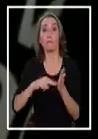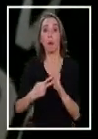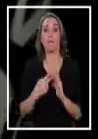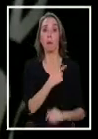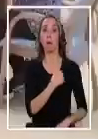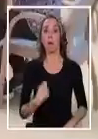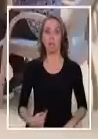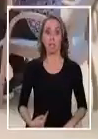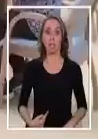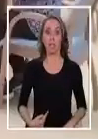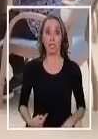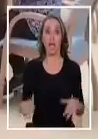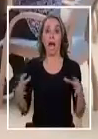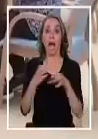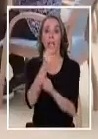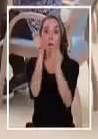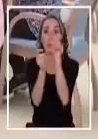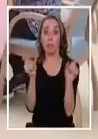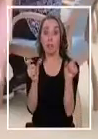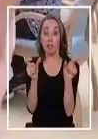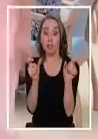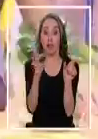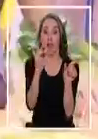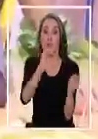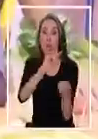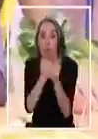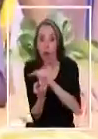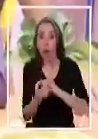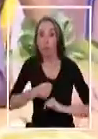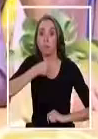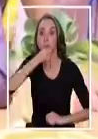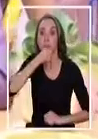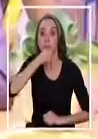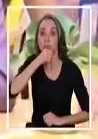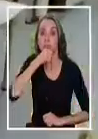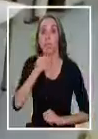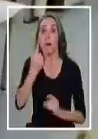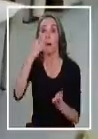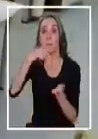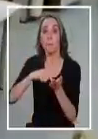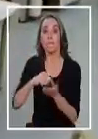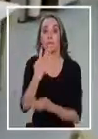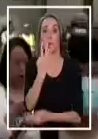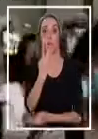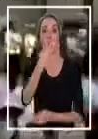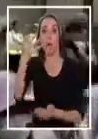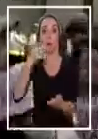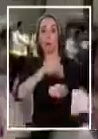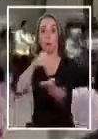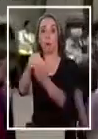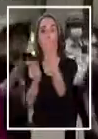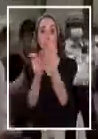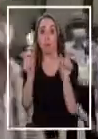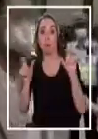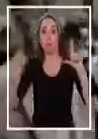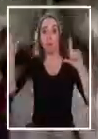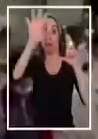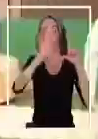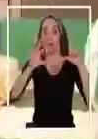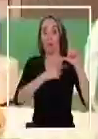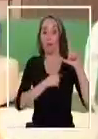para China, el rápido envejecimiento de su población, que ya alcanza los 1.400 millones de